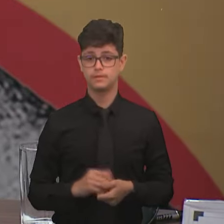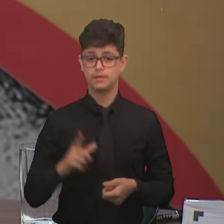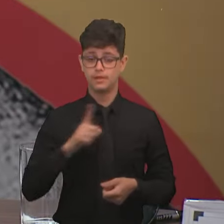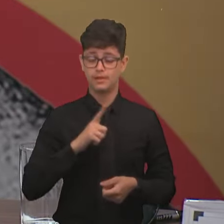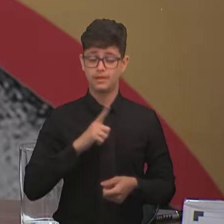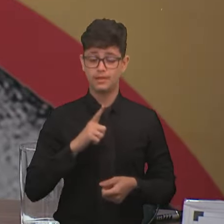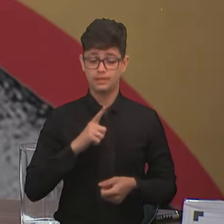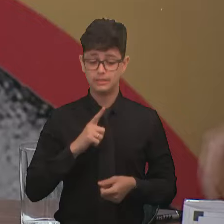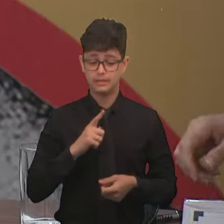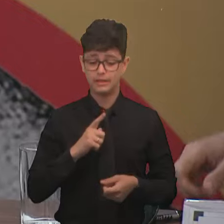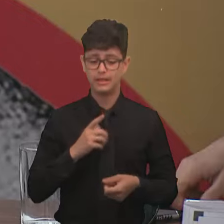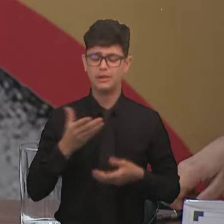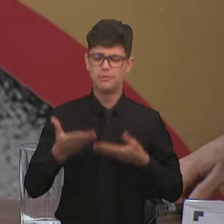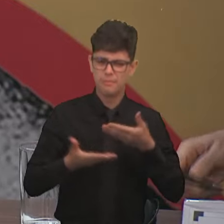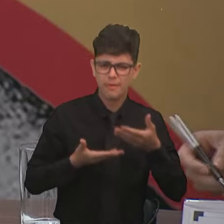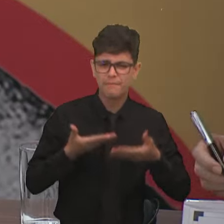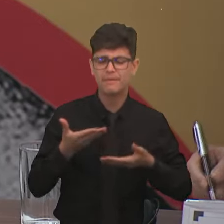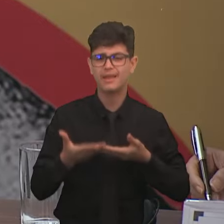de un modesto celular.